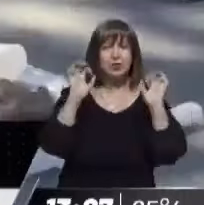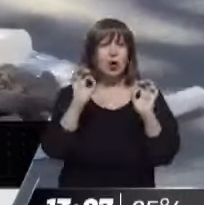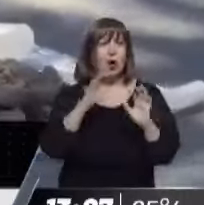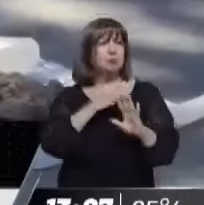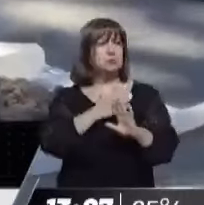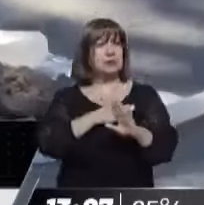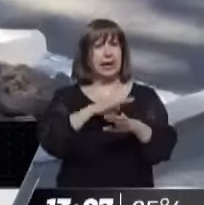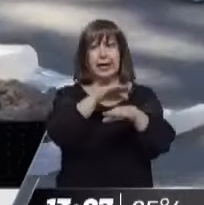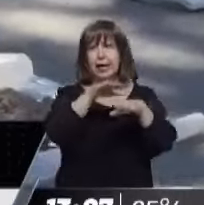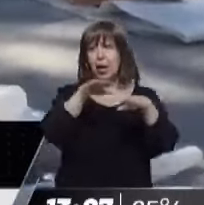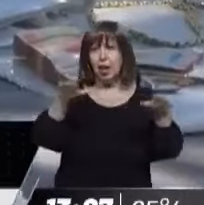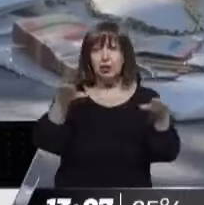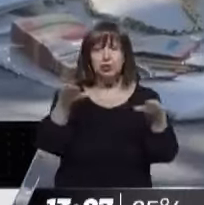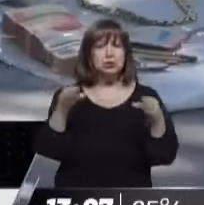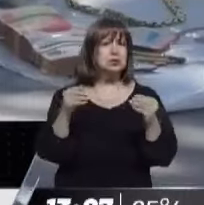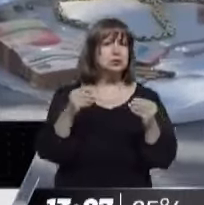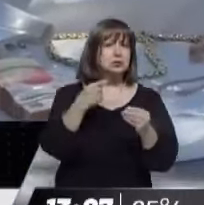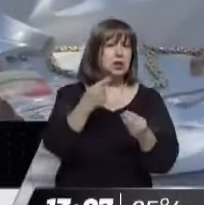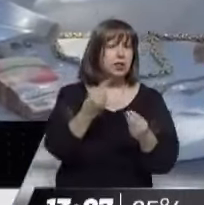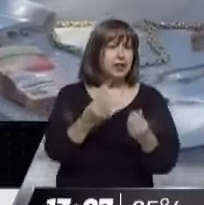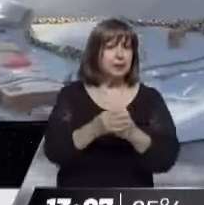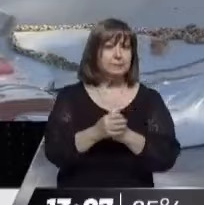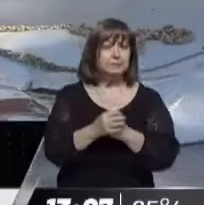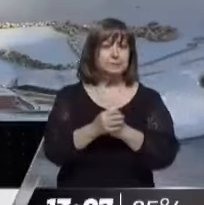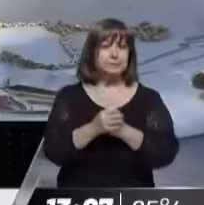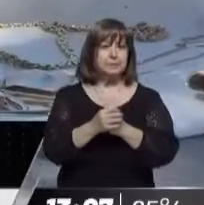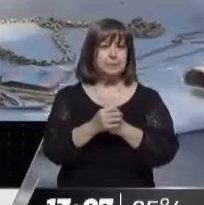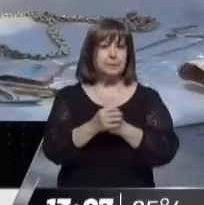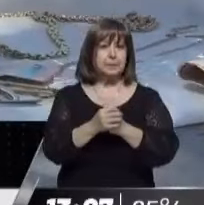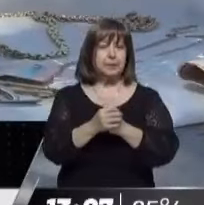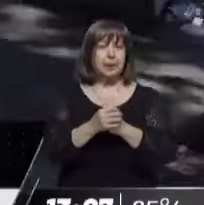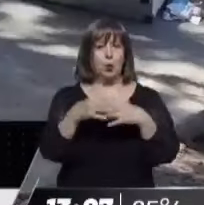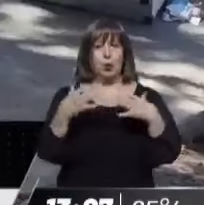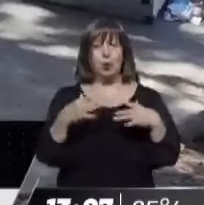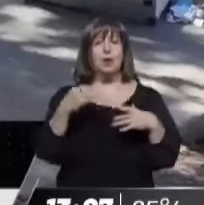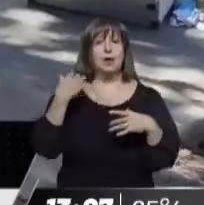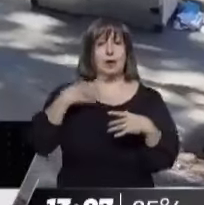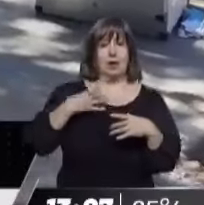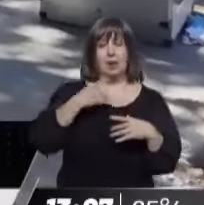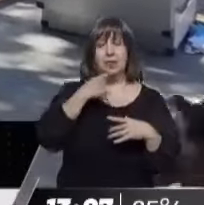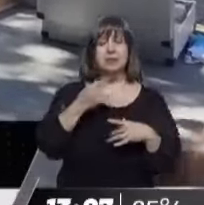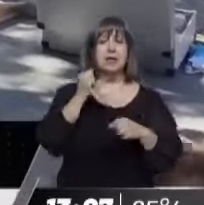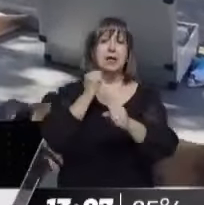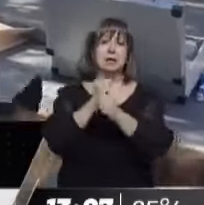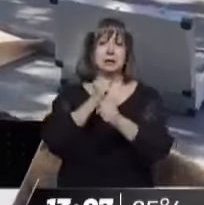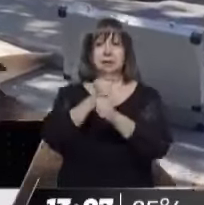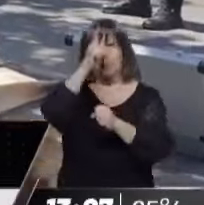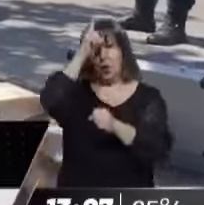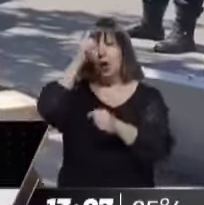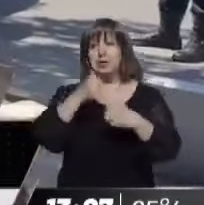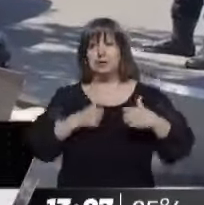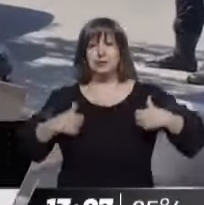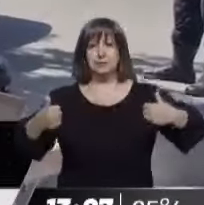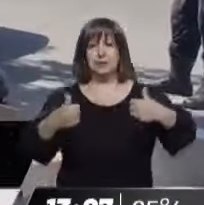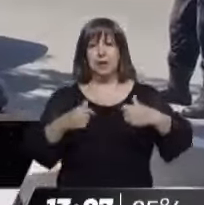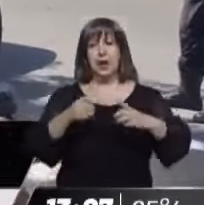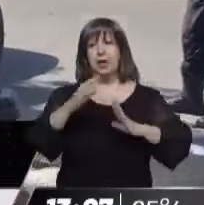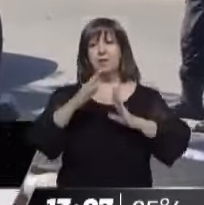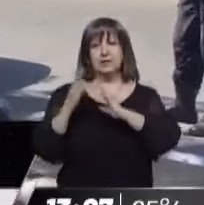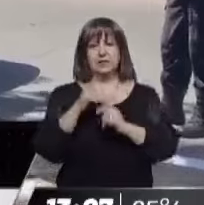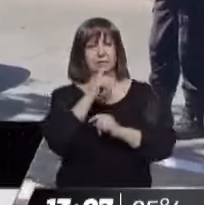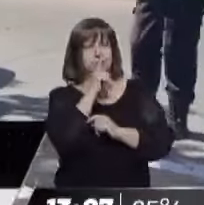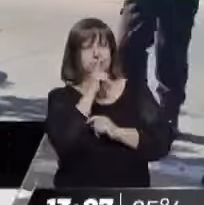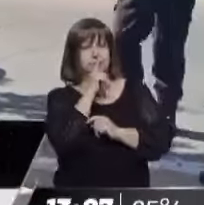percibe? ¿Los vecinos, cierta tranquilidad también? Lo que pasa es que está la policía trabajando, entonces por ahí,